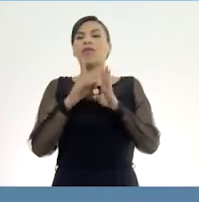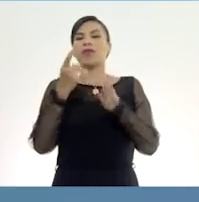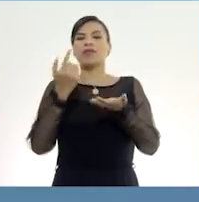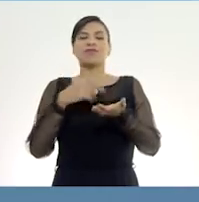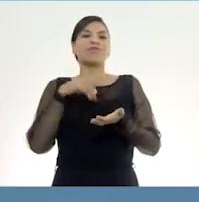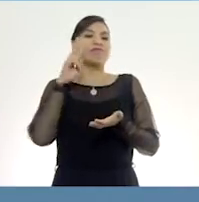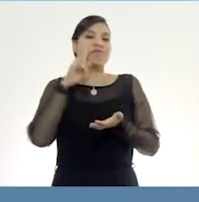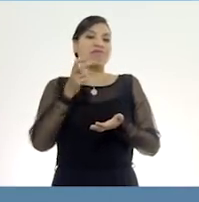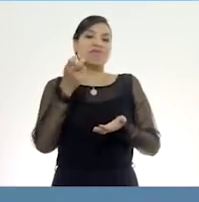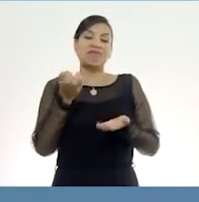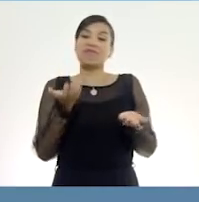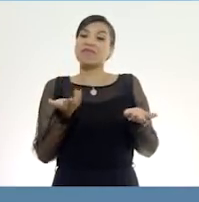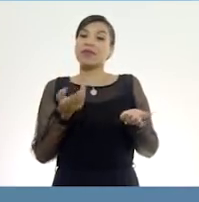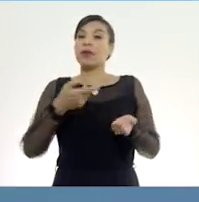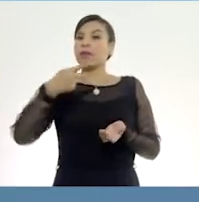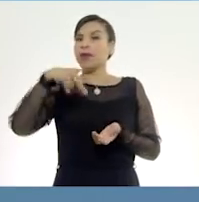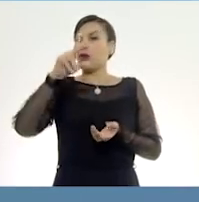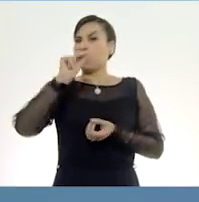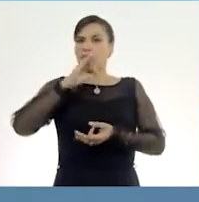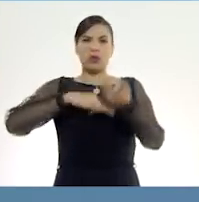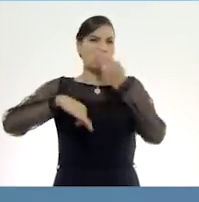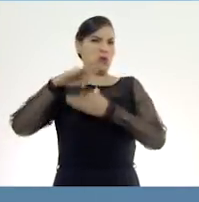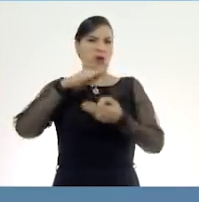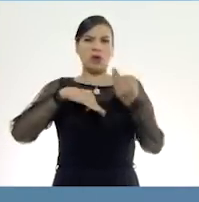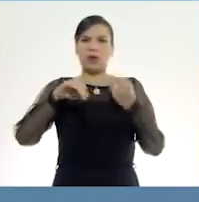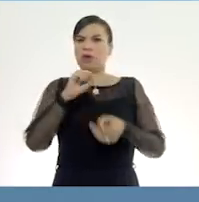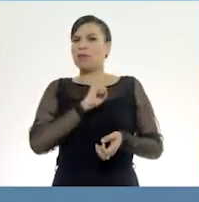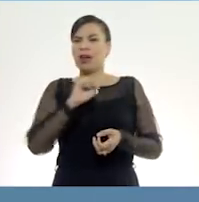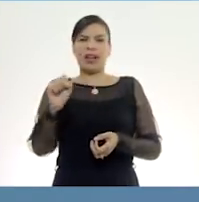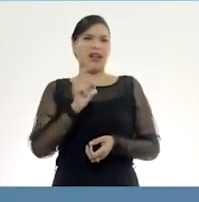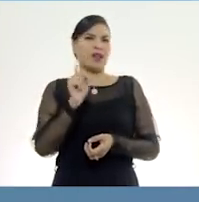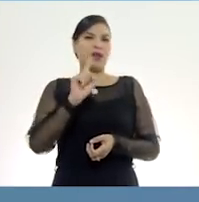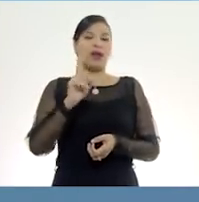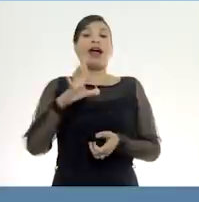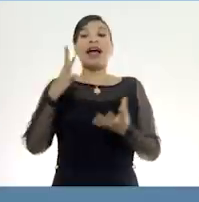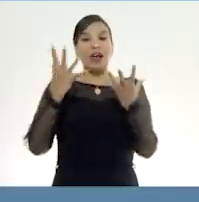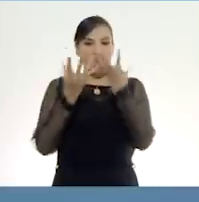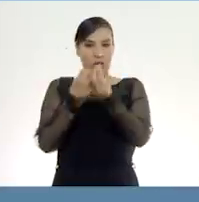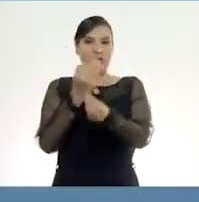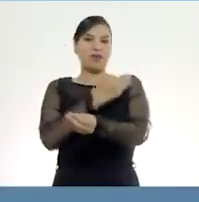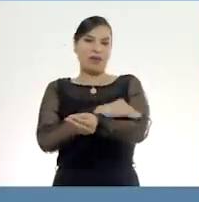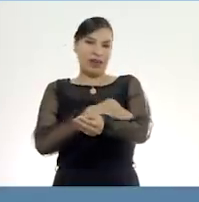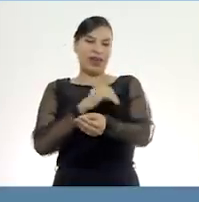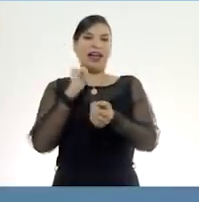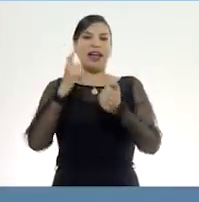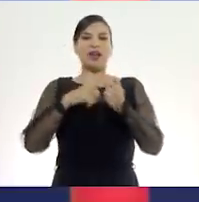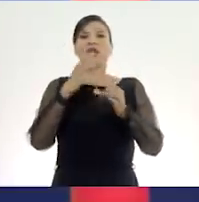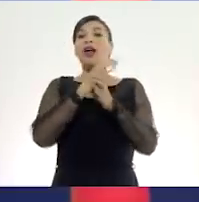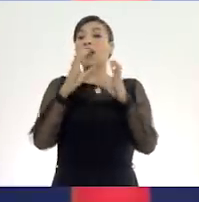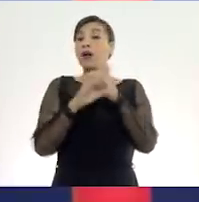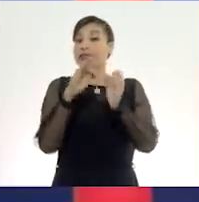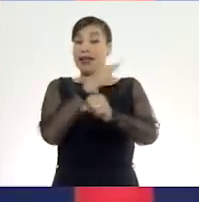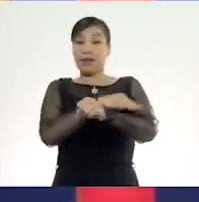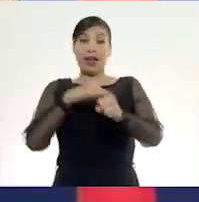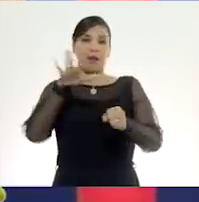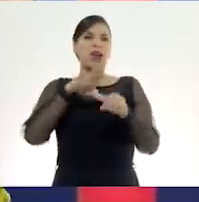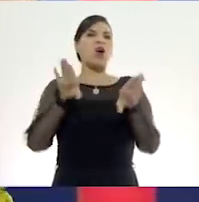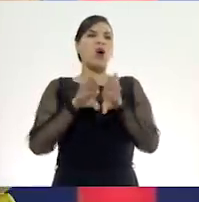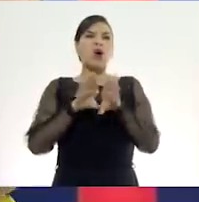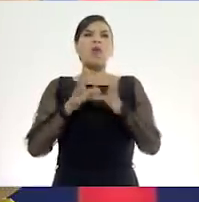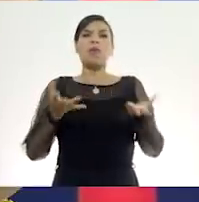a esto, pero no todo es malo, porque estamos con nuestra familia. ¿Y las cosas en la familia cómo